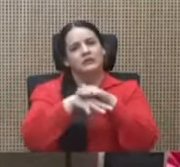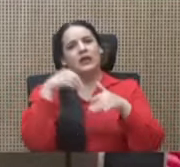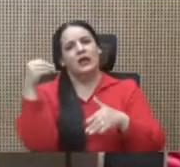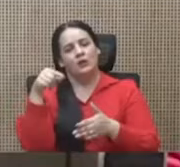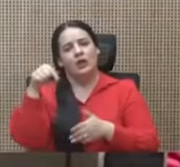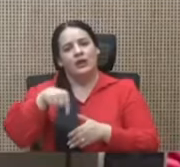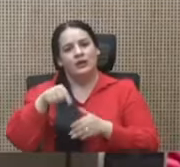much